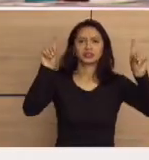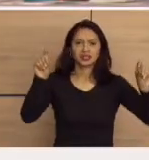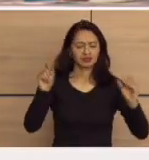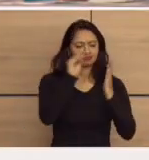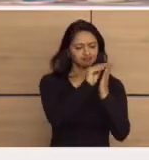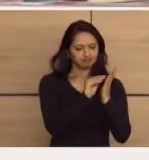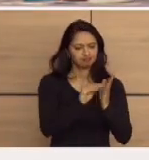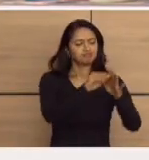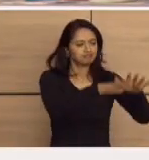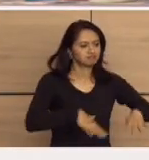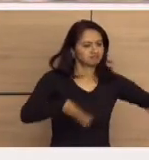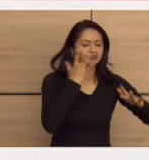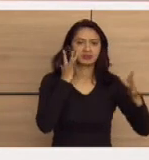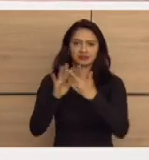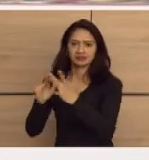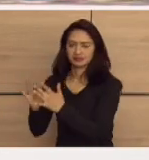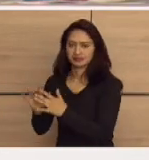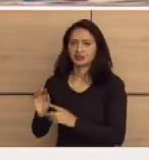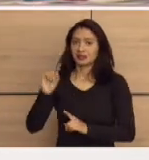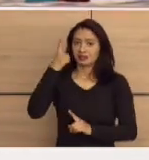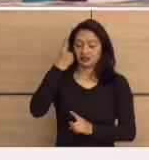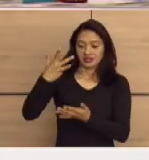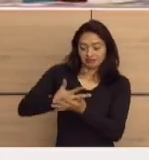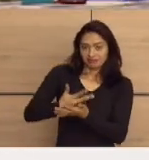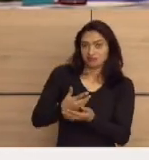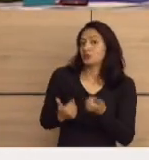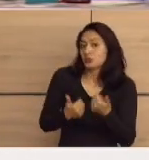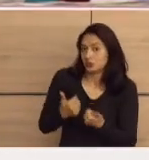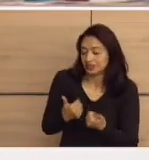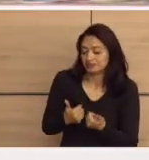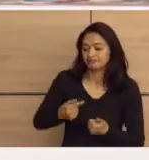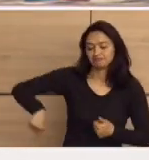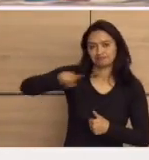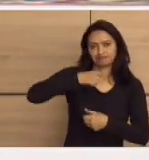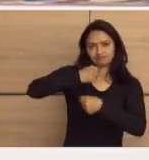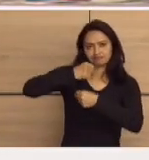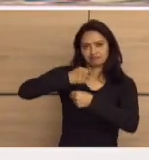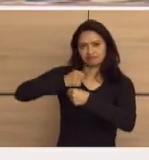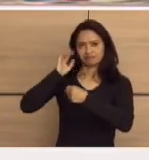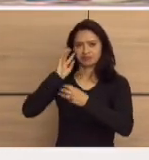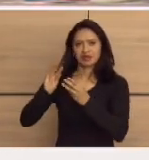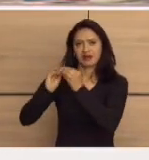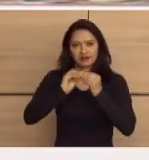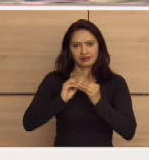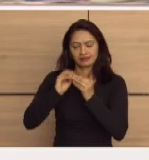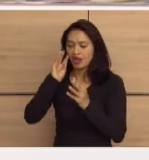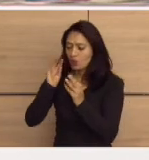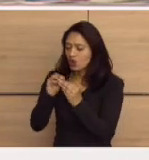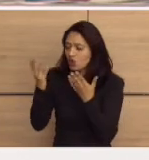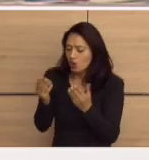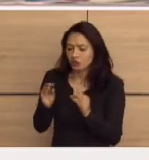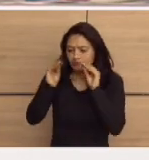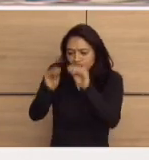los ambientes. La primera recomendación que nos hacen es que todo este trabajo no pierda de vista la importancia de formar en